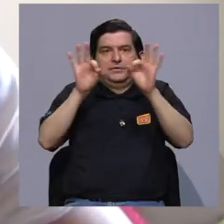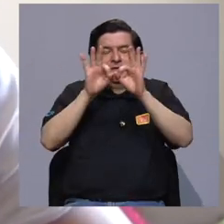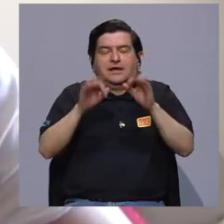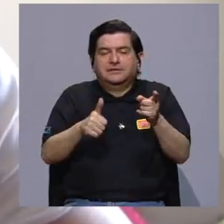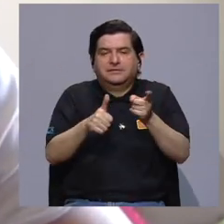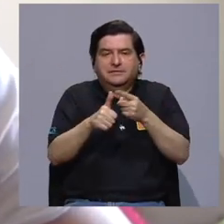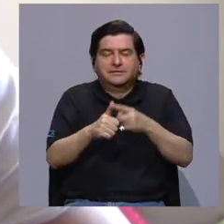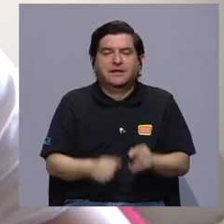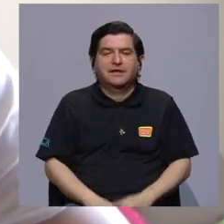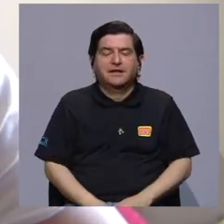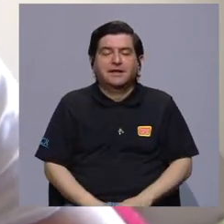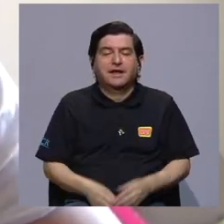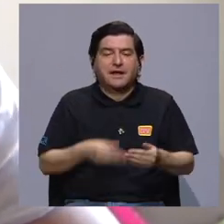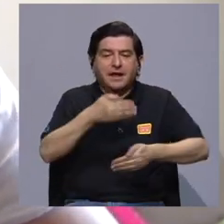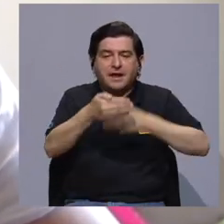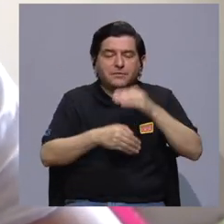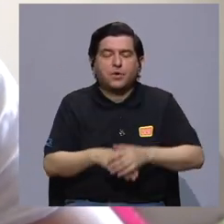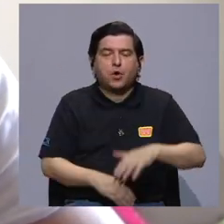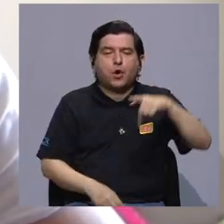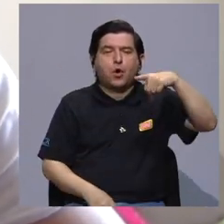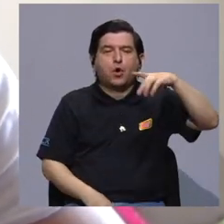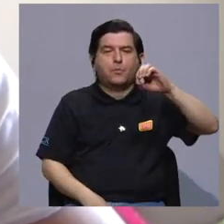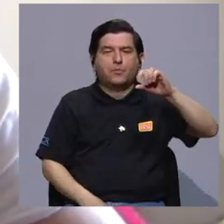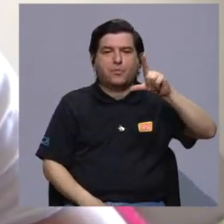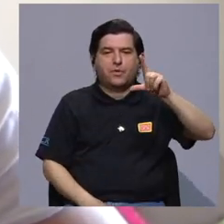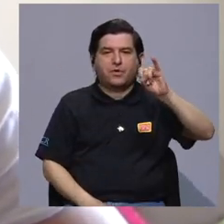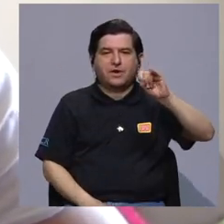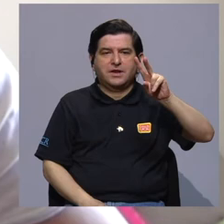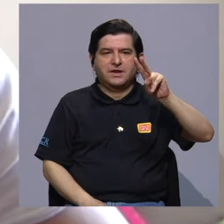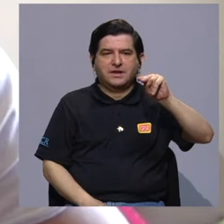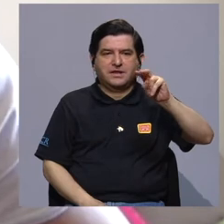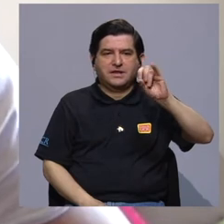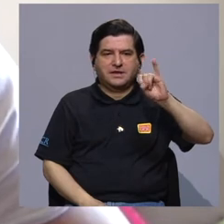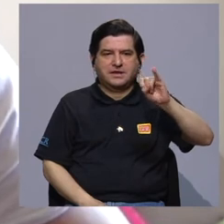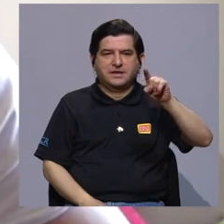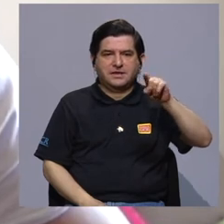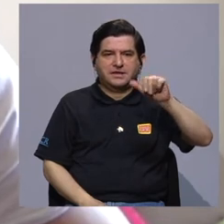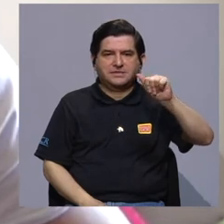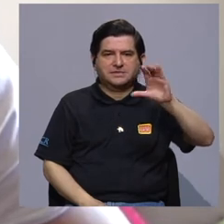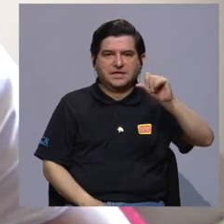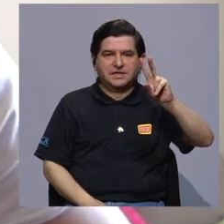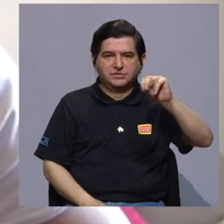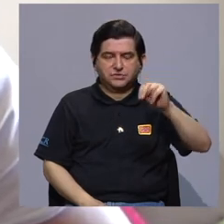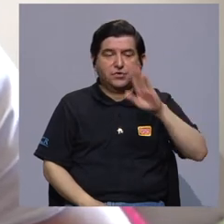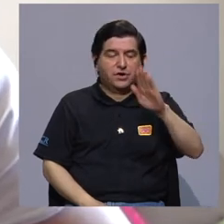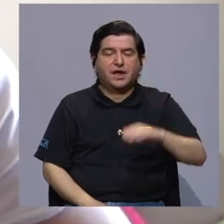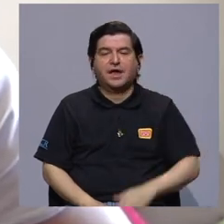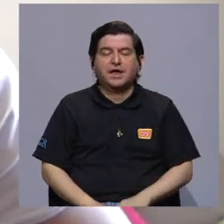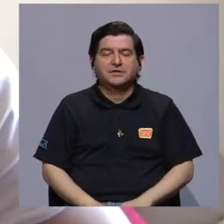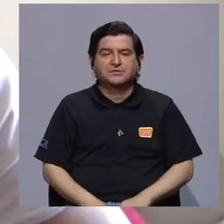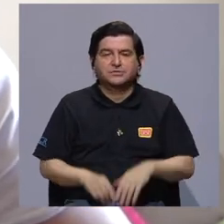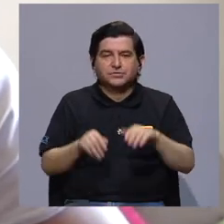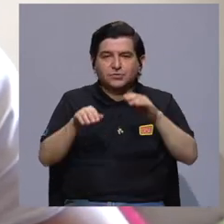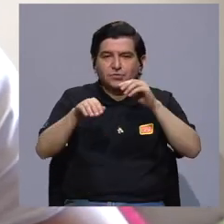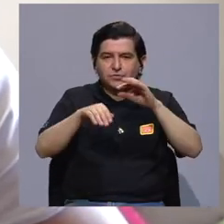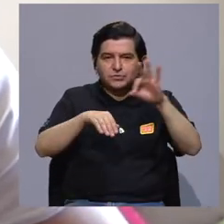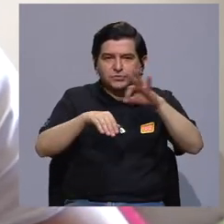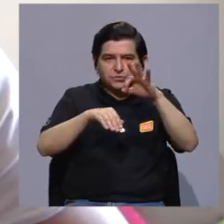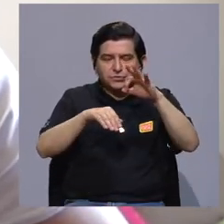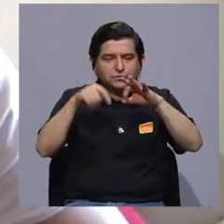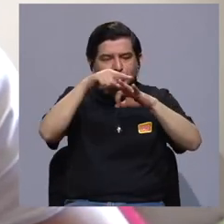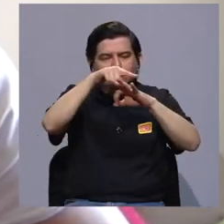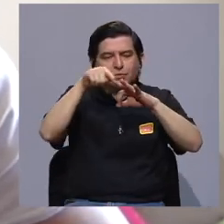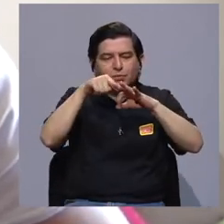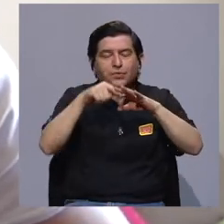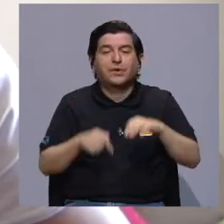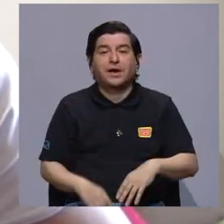¿verdad?, que es la polinización. Ellos, son básicamente, en las alitas de ellos está la vida